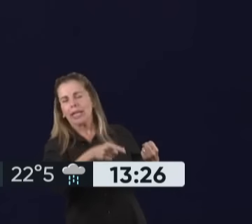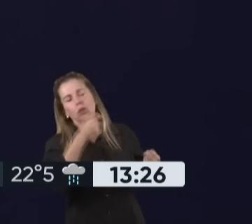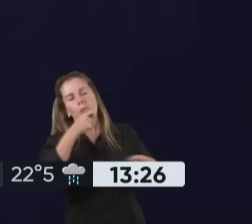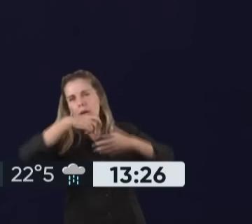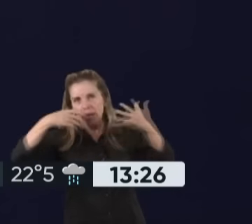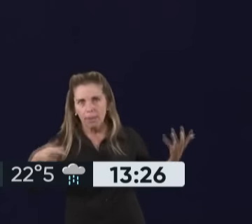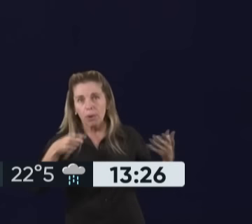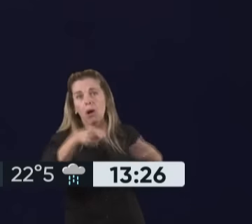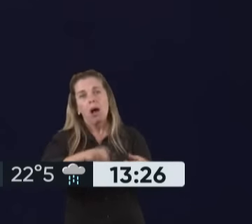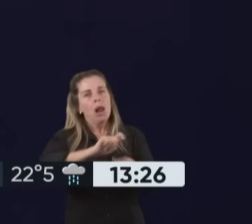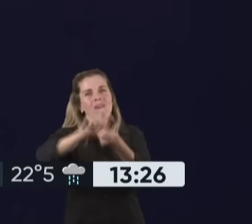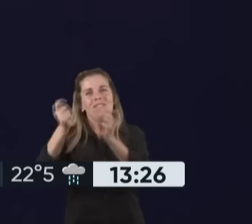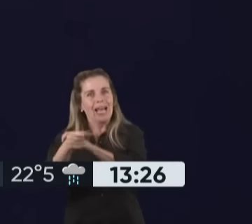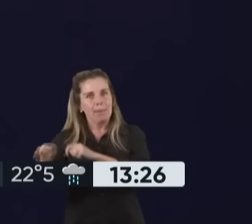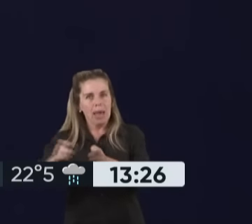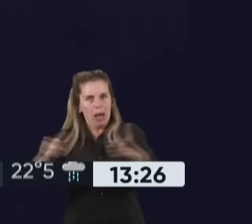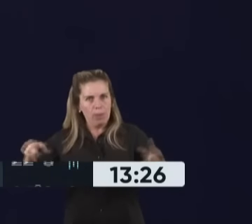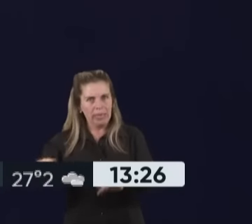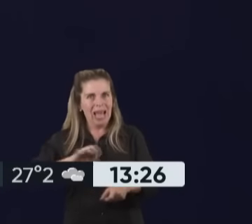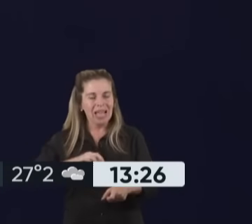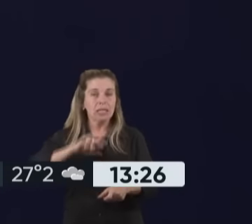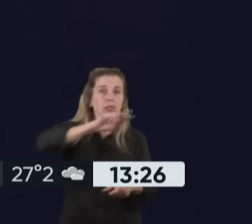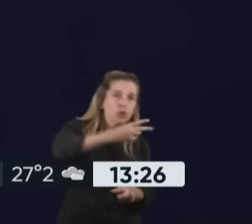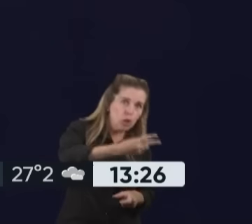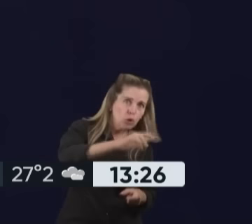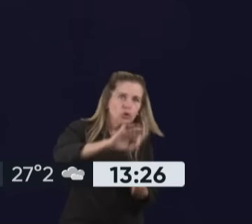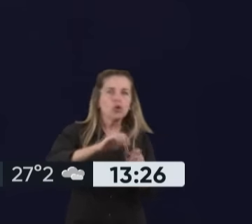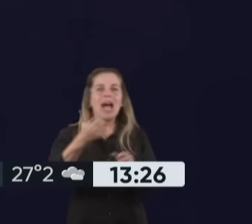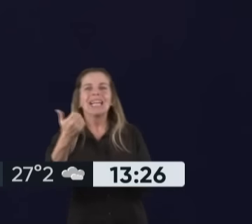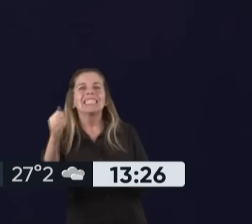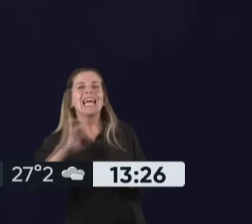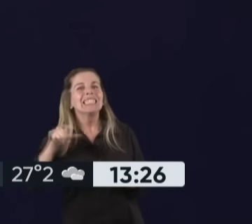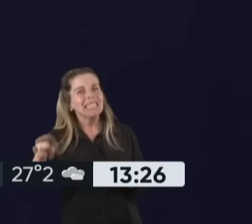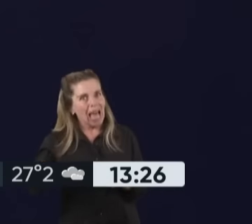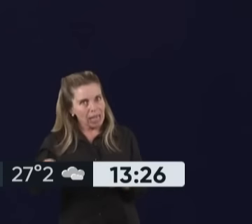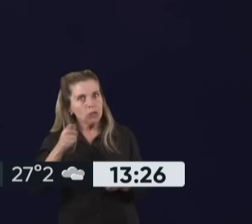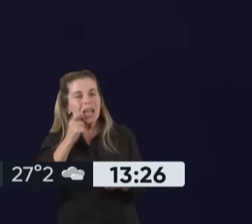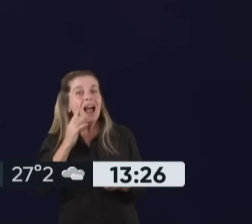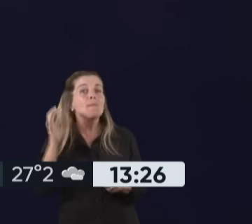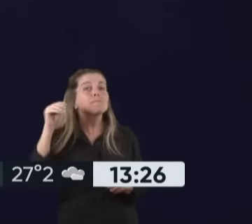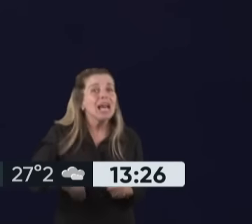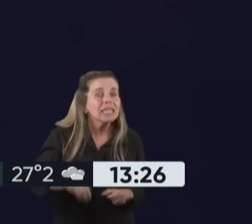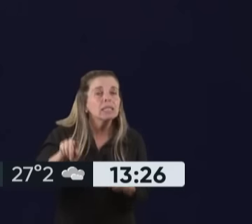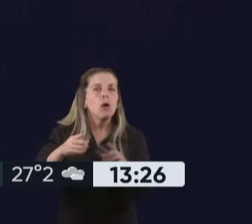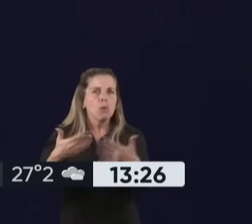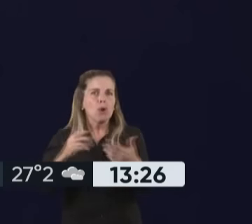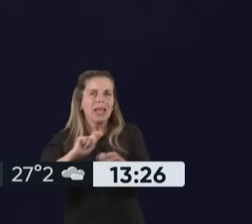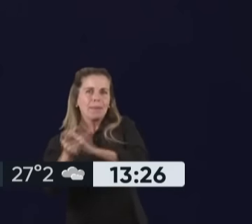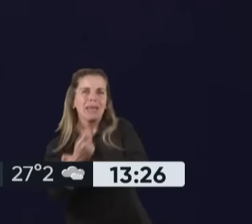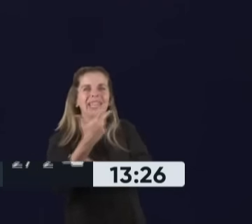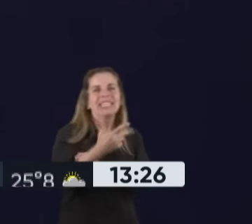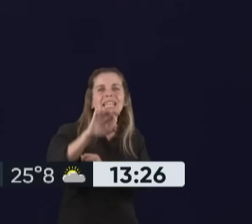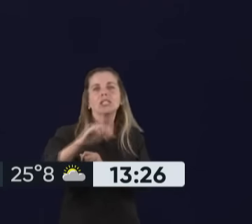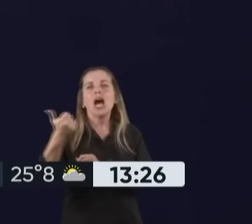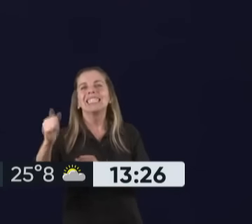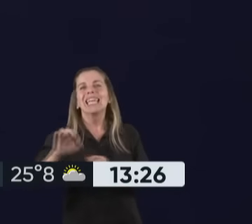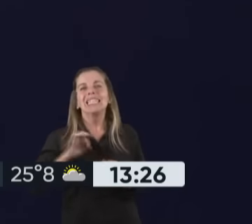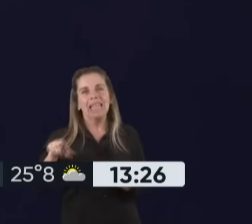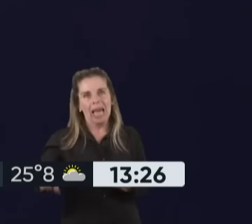años. Ahora esto se aumenta de 2 a 6 y si es agravada de 3 a 6. Es decir, que si